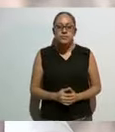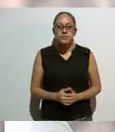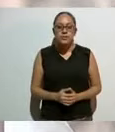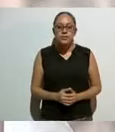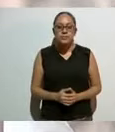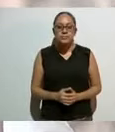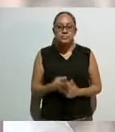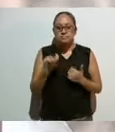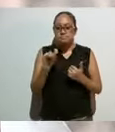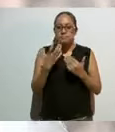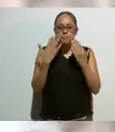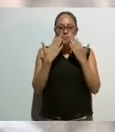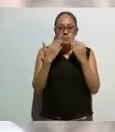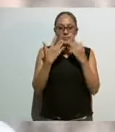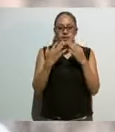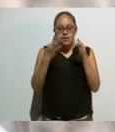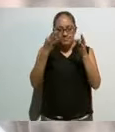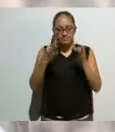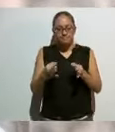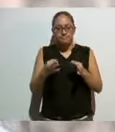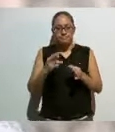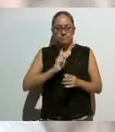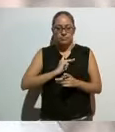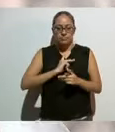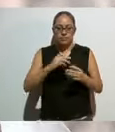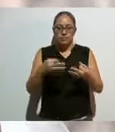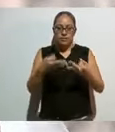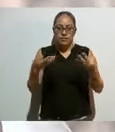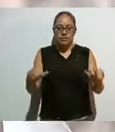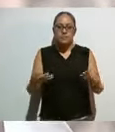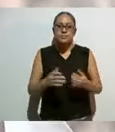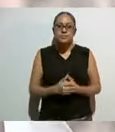legalizada su tierra.